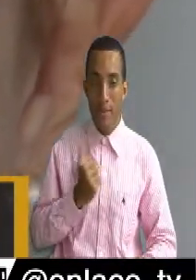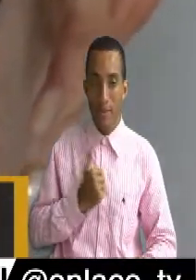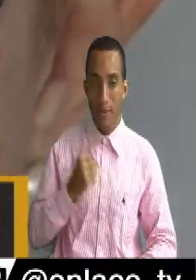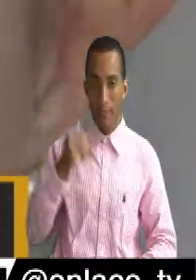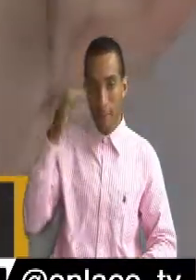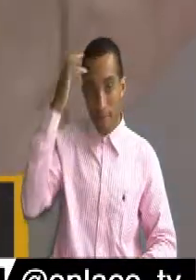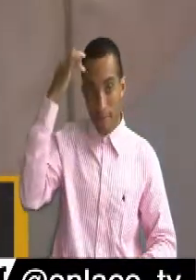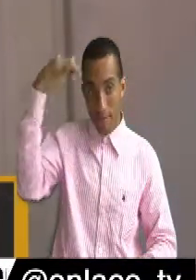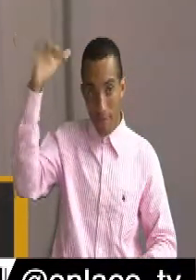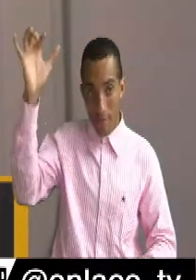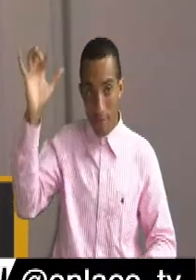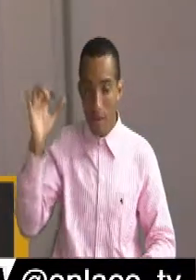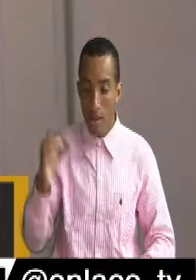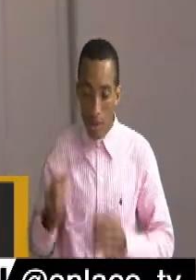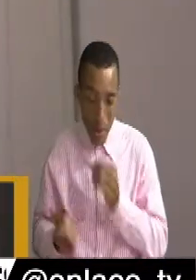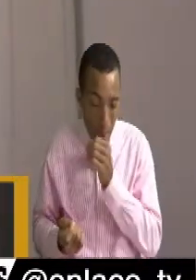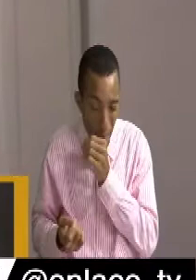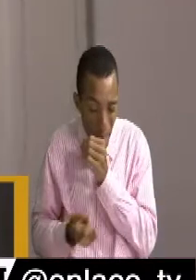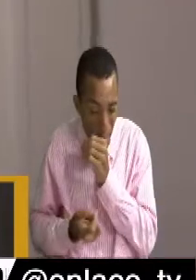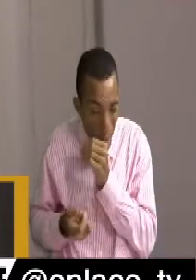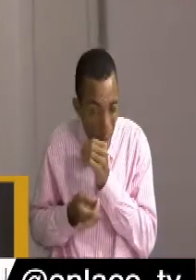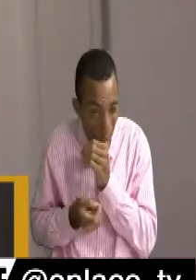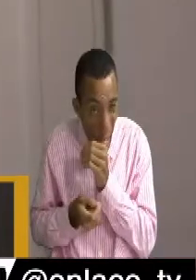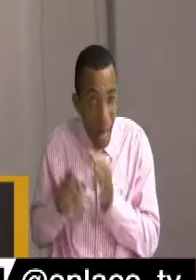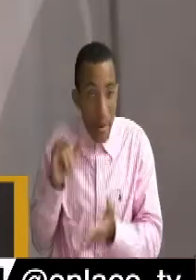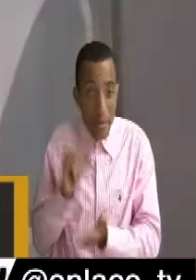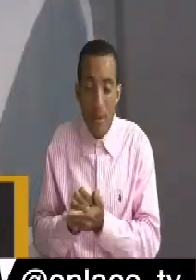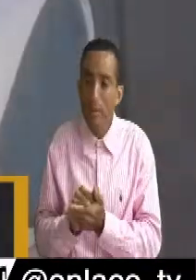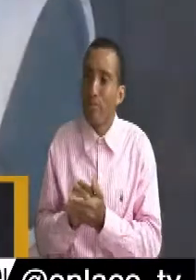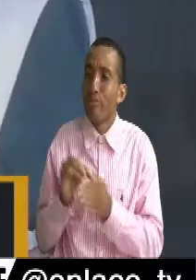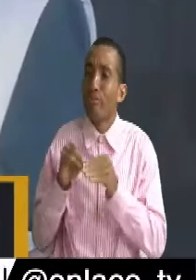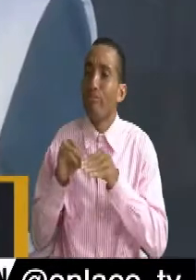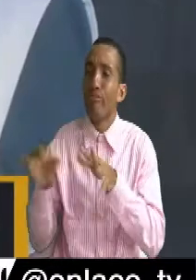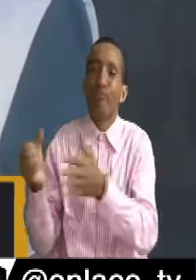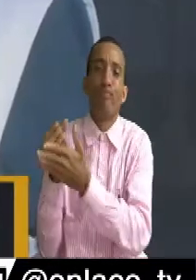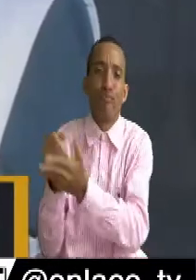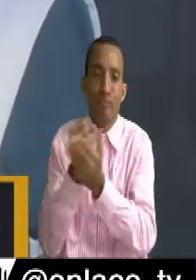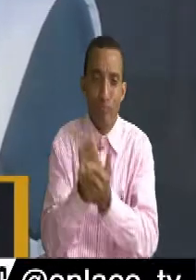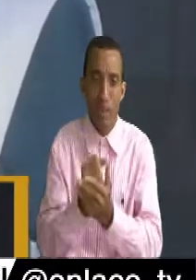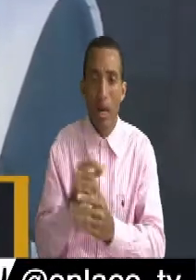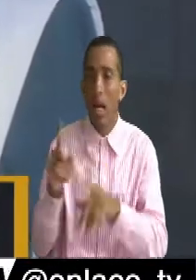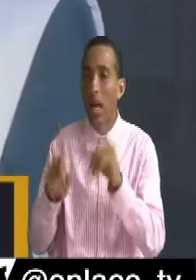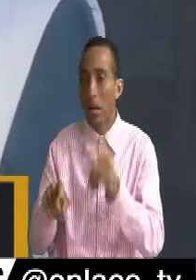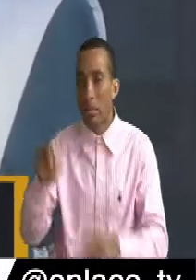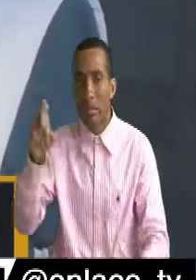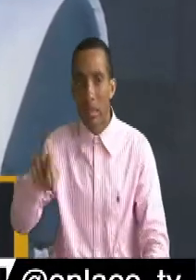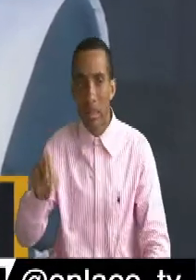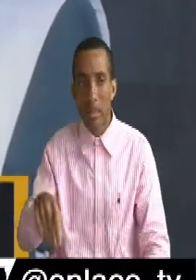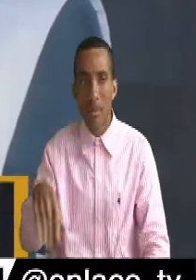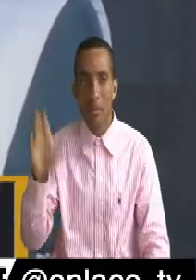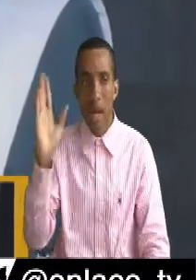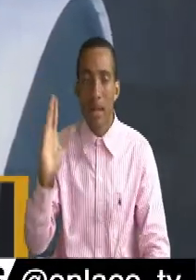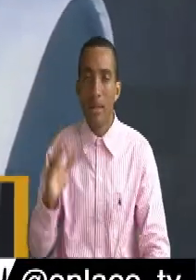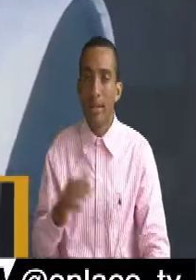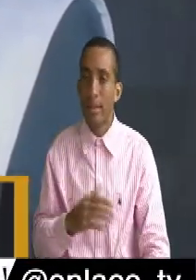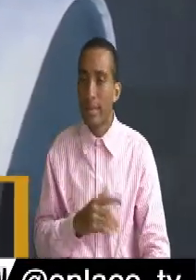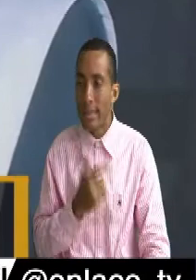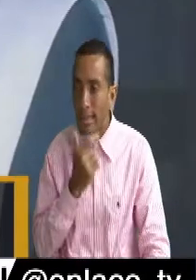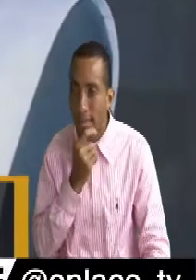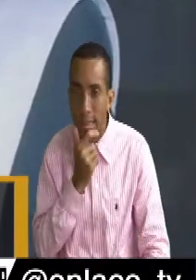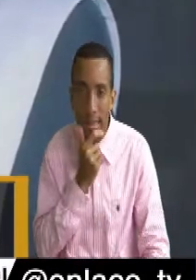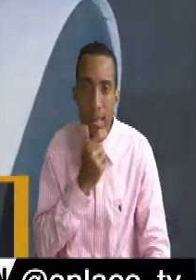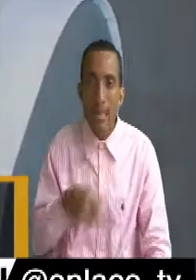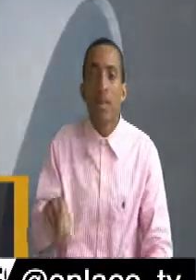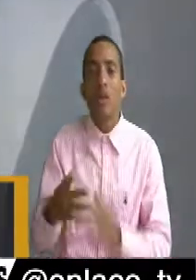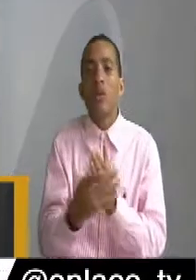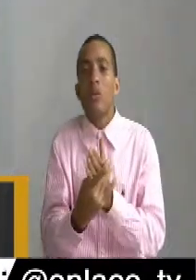llegó a tantas personas, pero que con el tiempo le permitió ver que había quienes requerían de una mano bondadosa en sus entornos